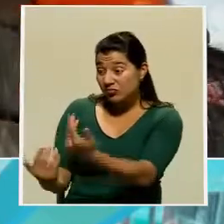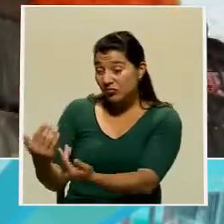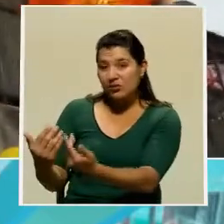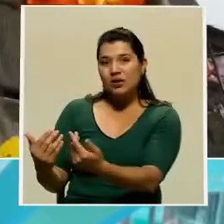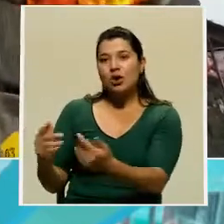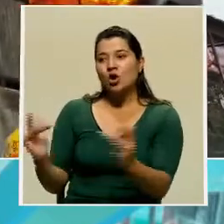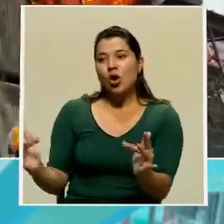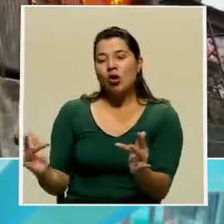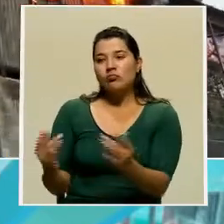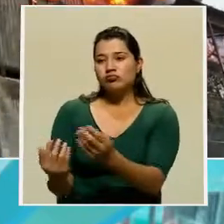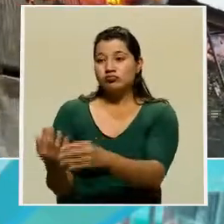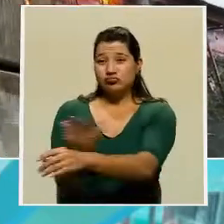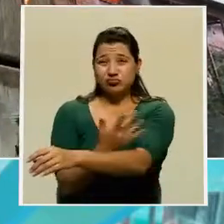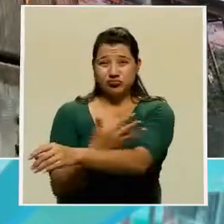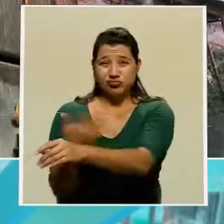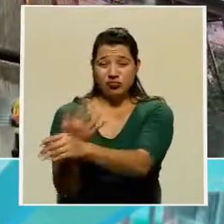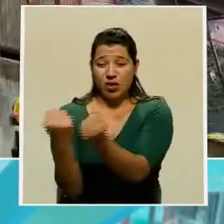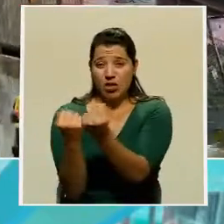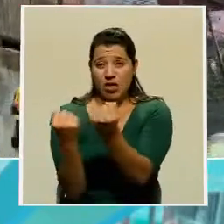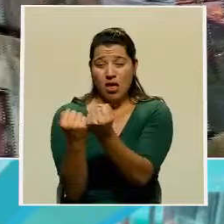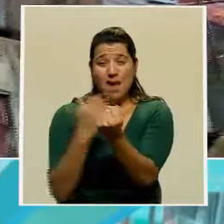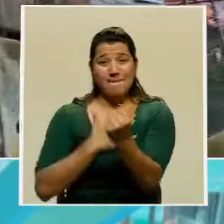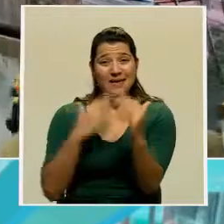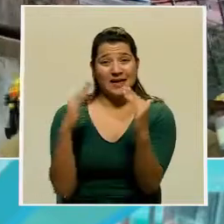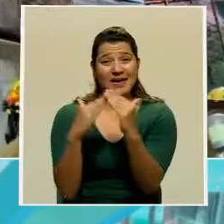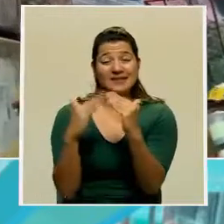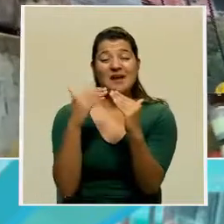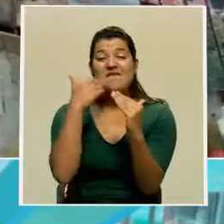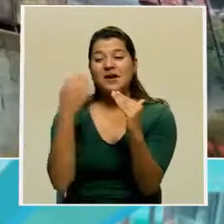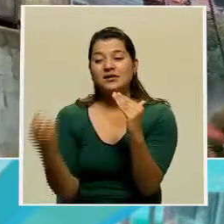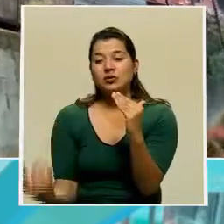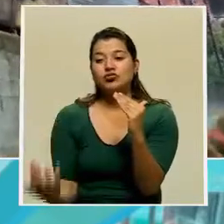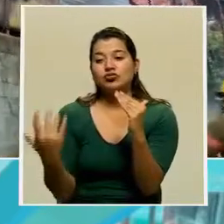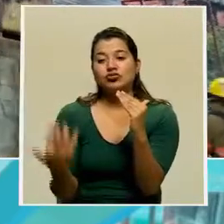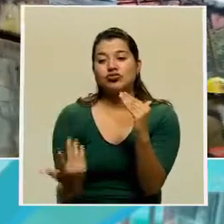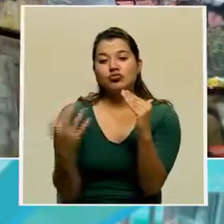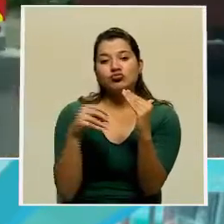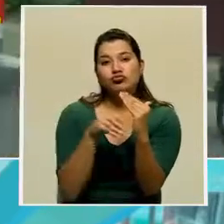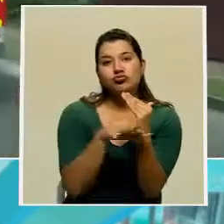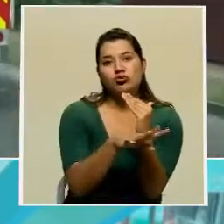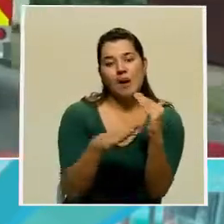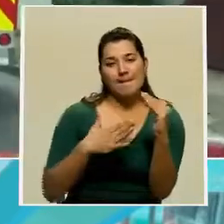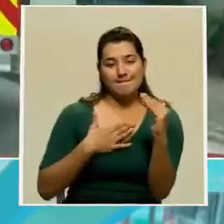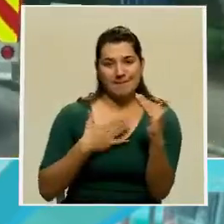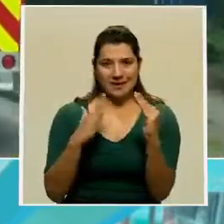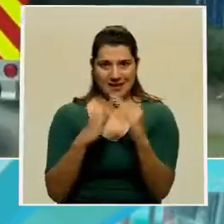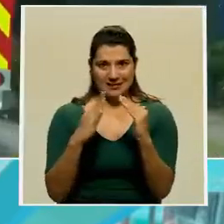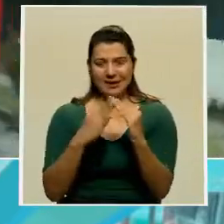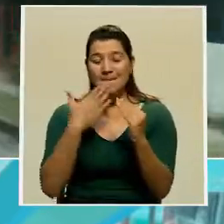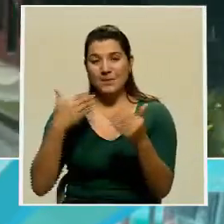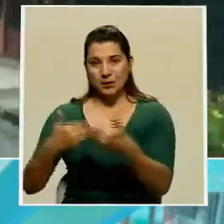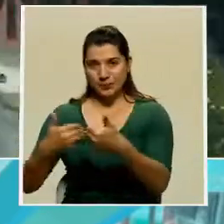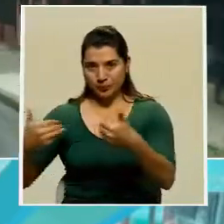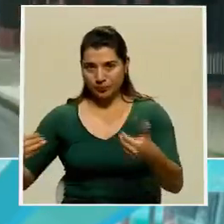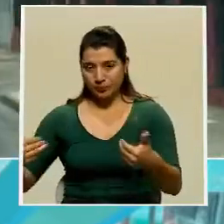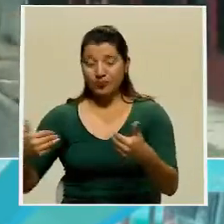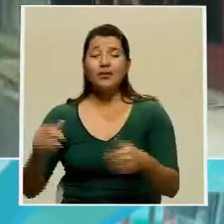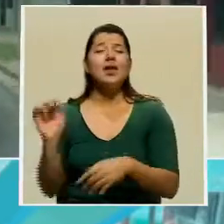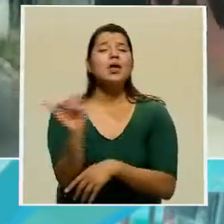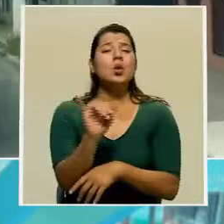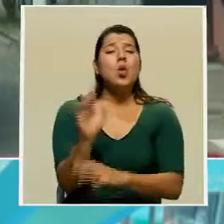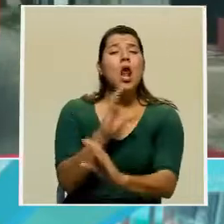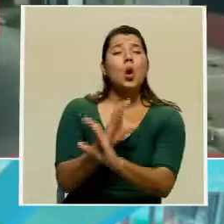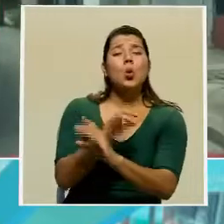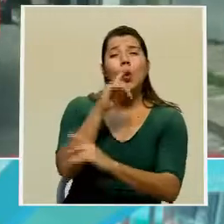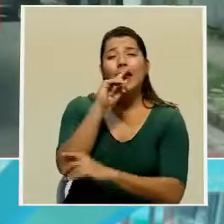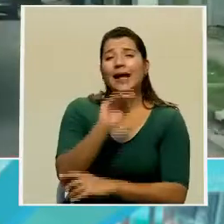casa. De igual forma, la supervisión de los niños, para que no poner al alcance de ellos los fósforos, no poner al